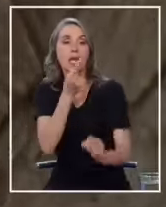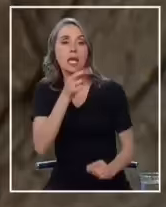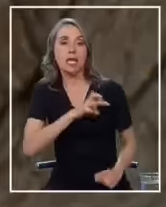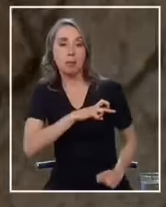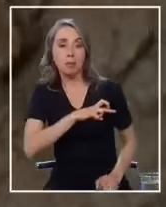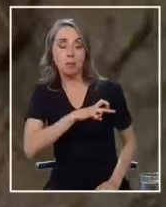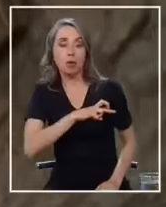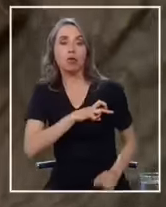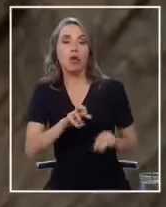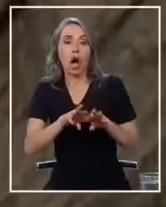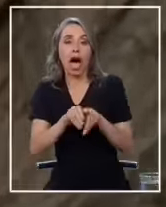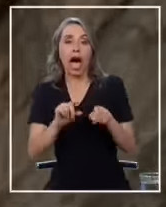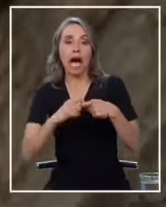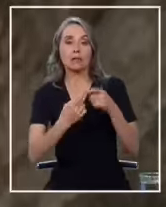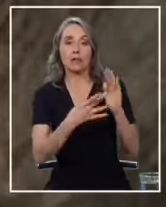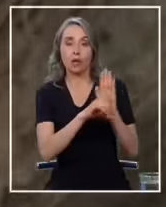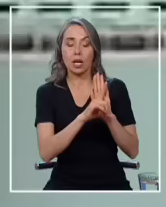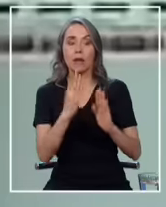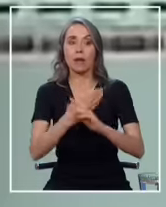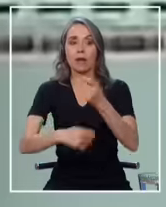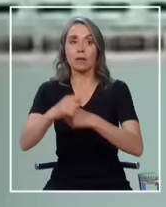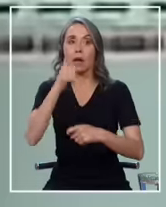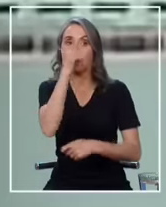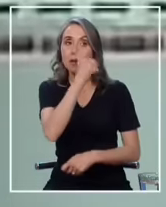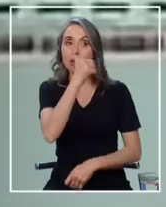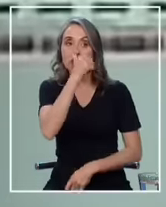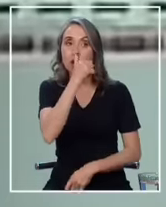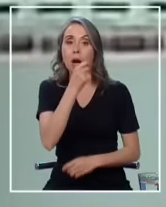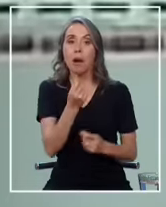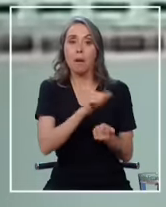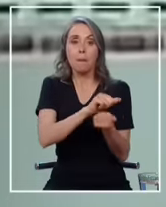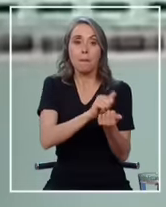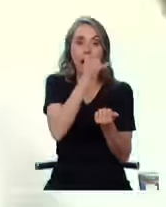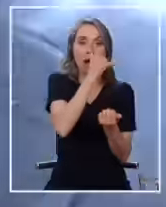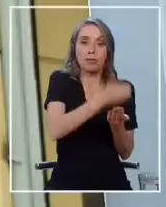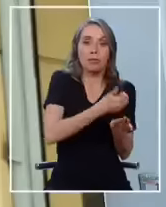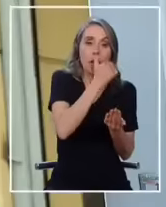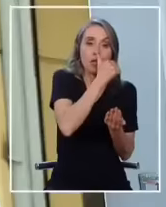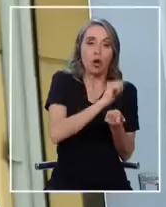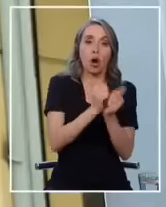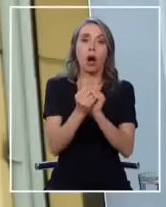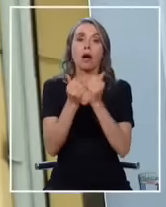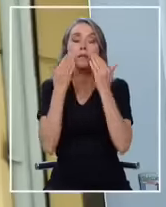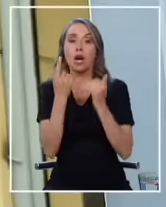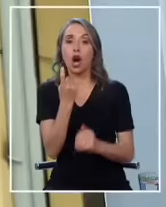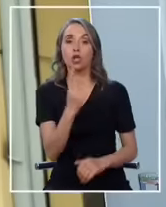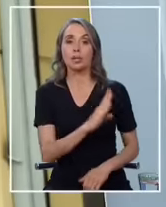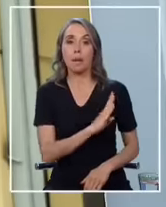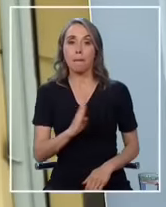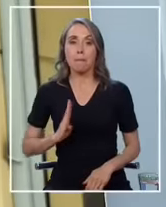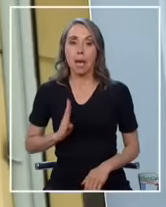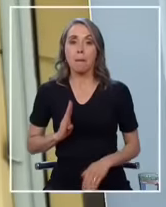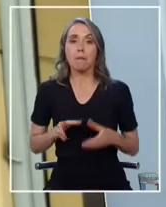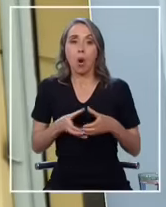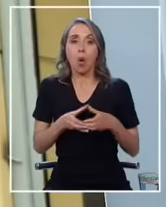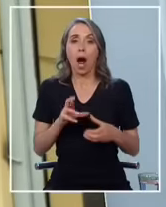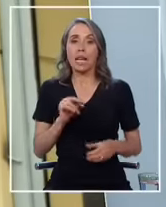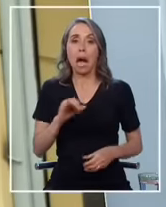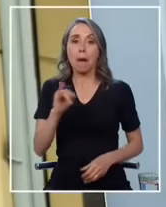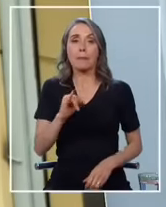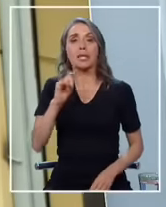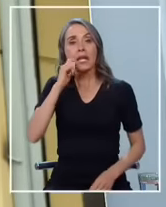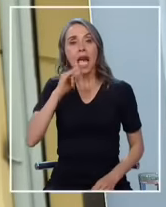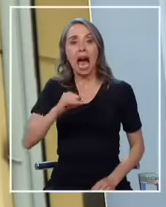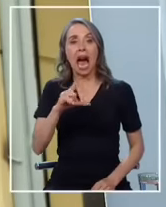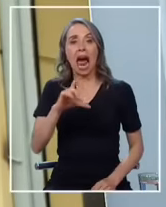imputan delitos de asociación ilícita, tráfico de drogas y lavado de activos. 11 son los miembros de los Ramírez, también conocidos como Cartel